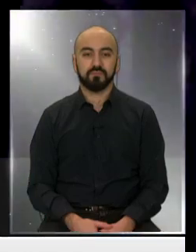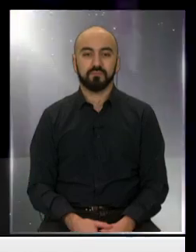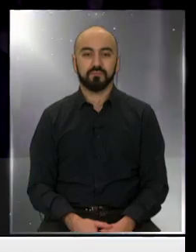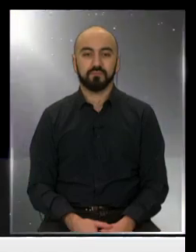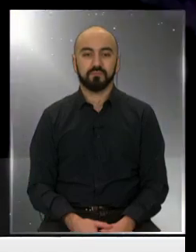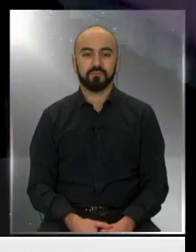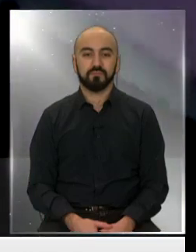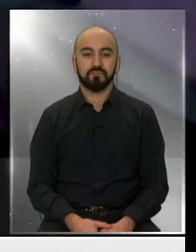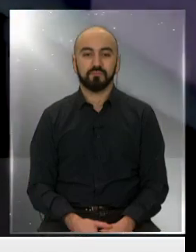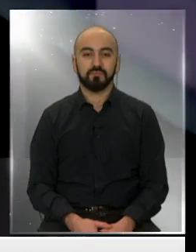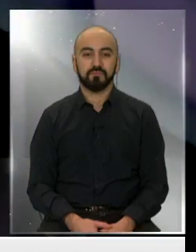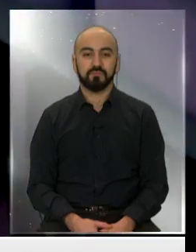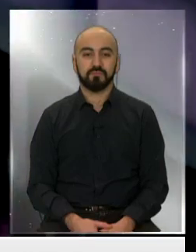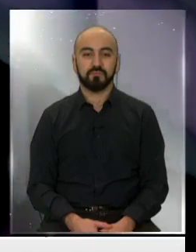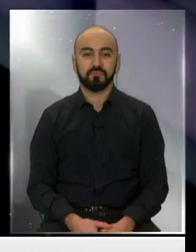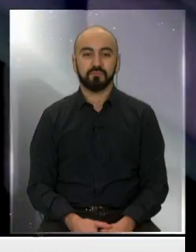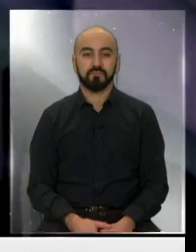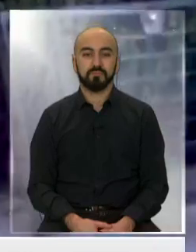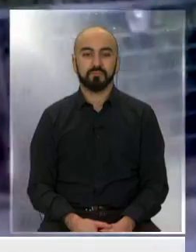¿Aquí?